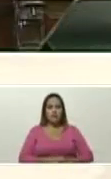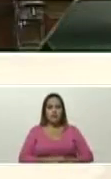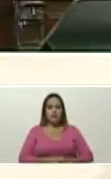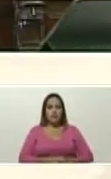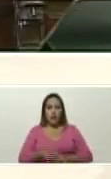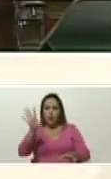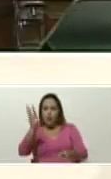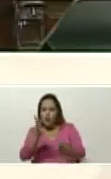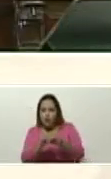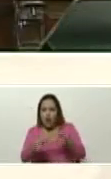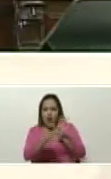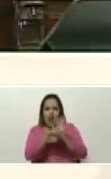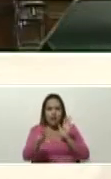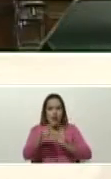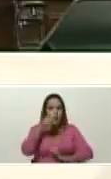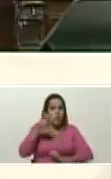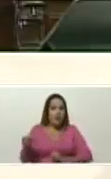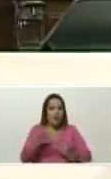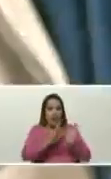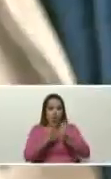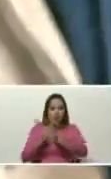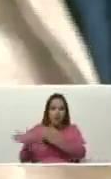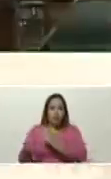Compendio de leyes del poder popular.